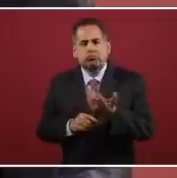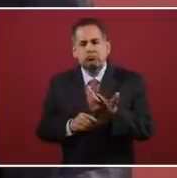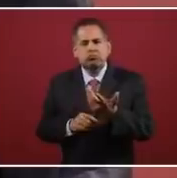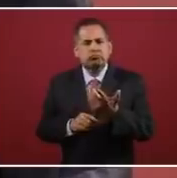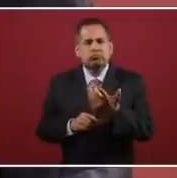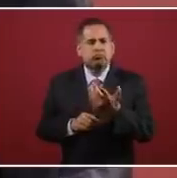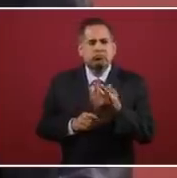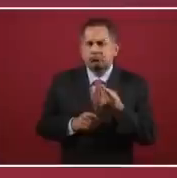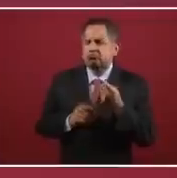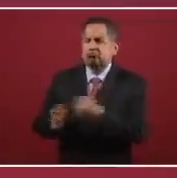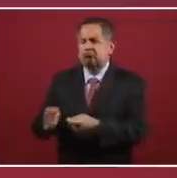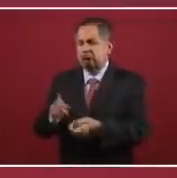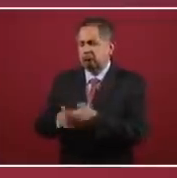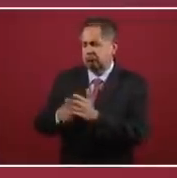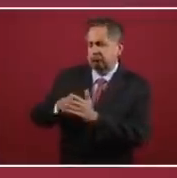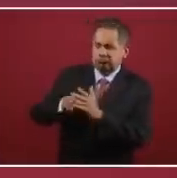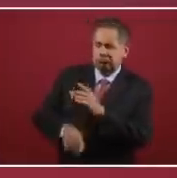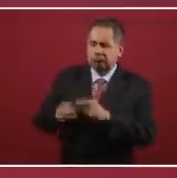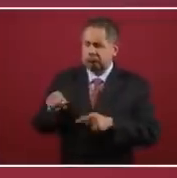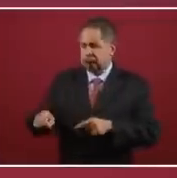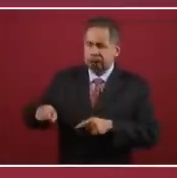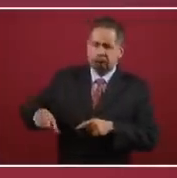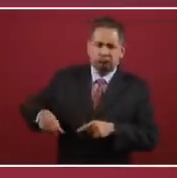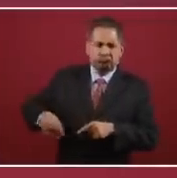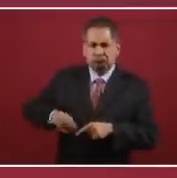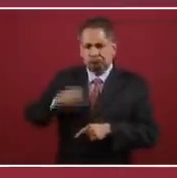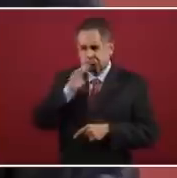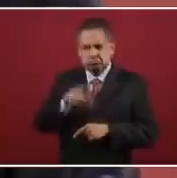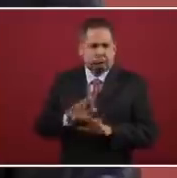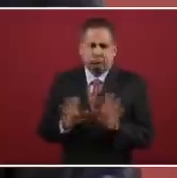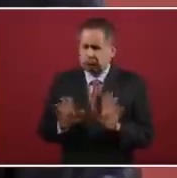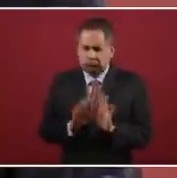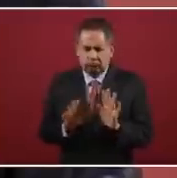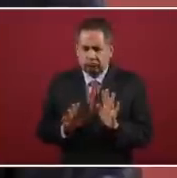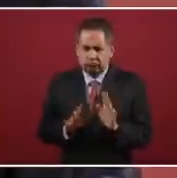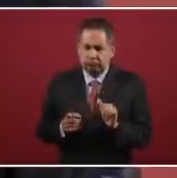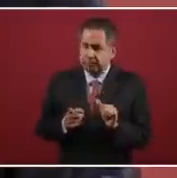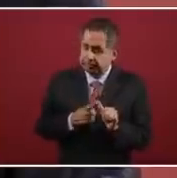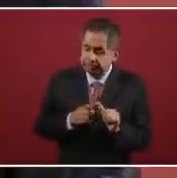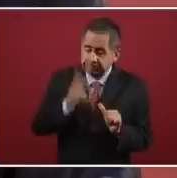como evasores desde antes.